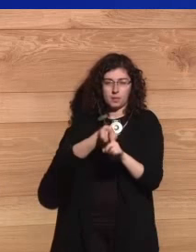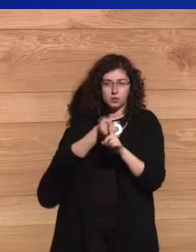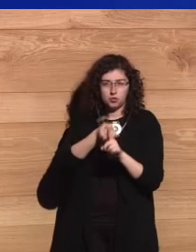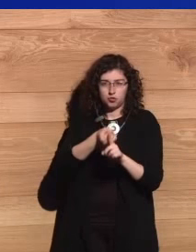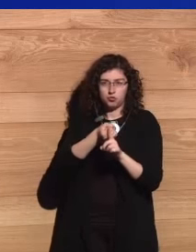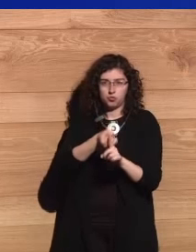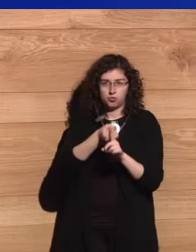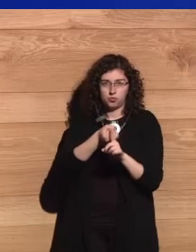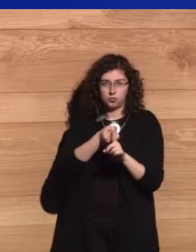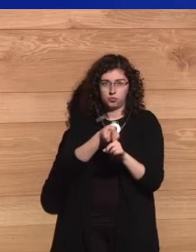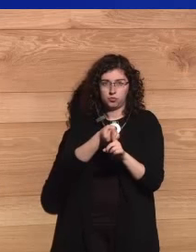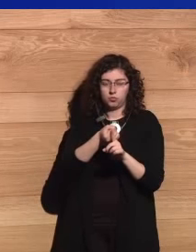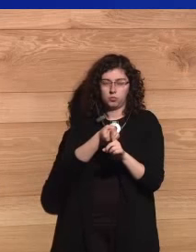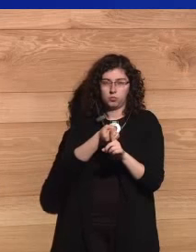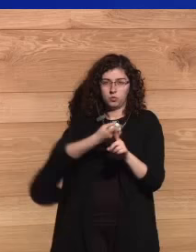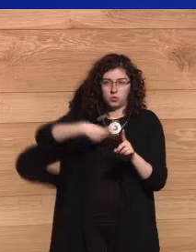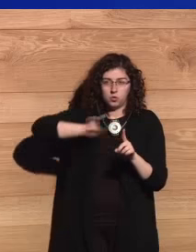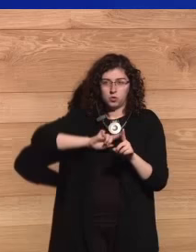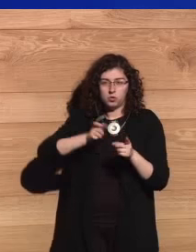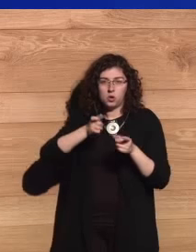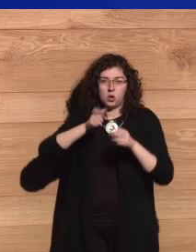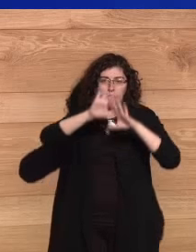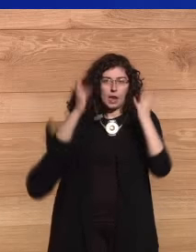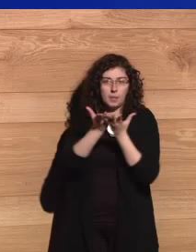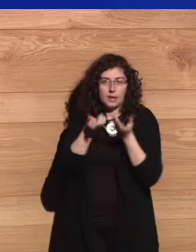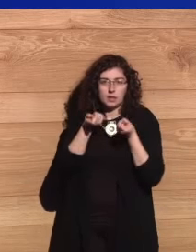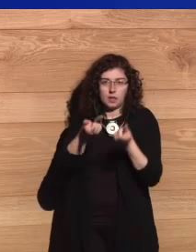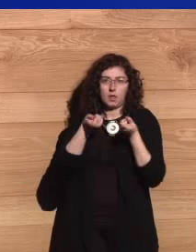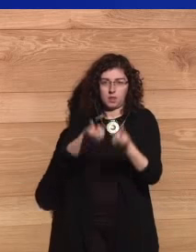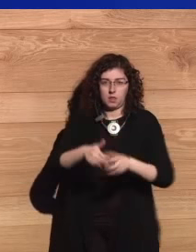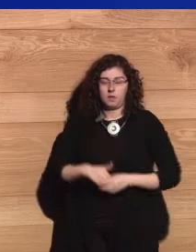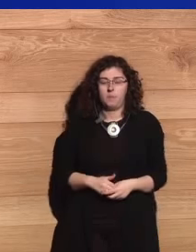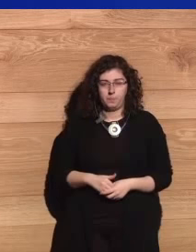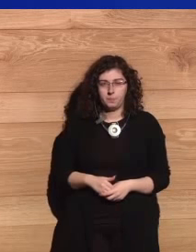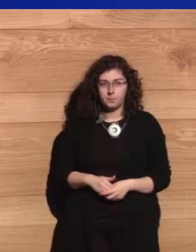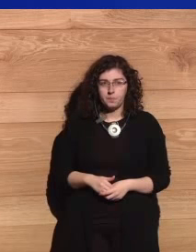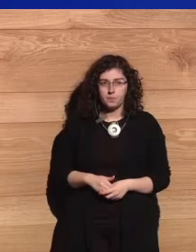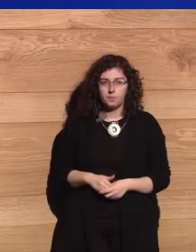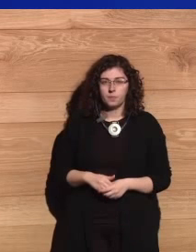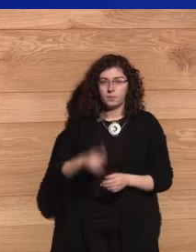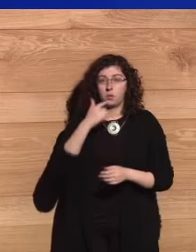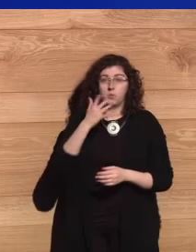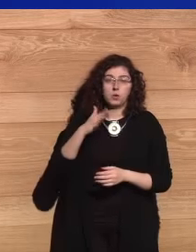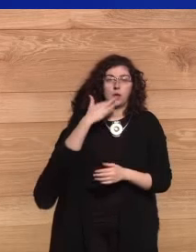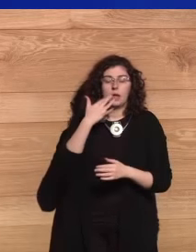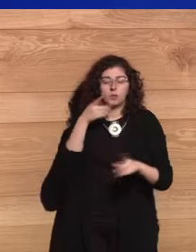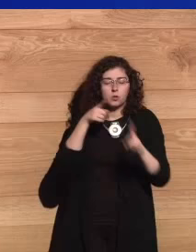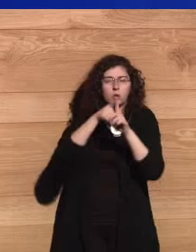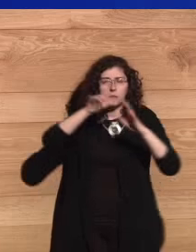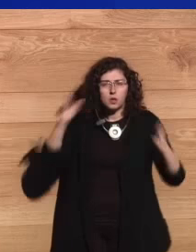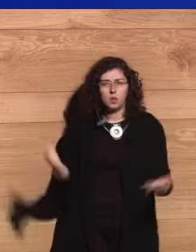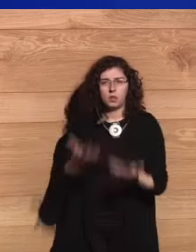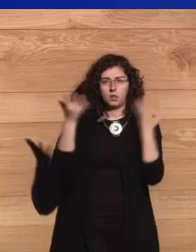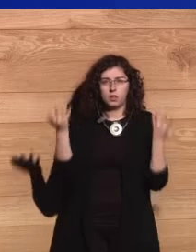la presión a que sometemos al planeta Tierra. La dinámica hiperbólica de lo ligero se